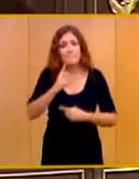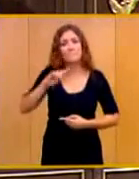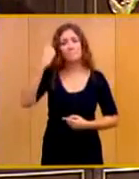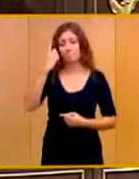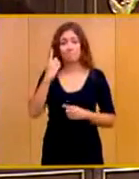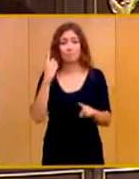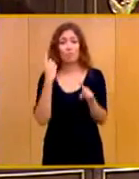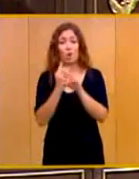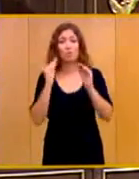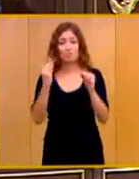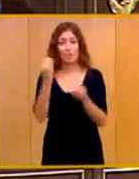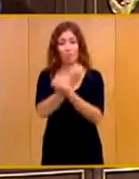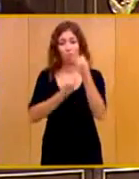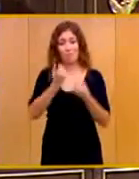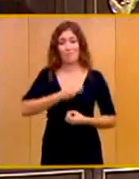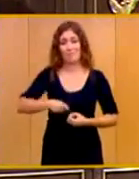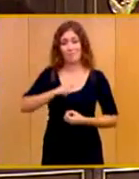la economía española.